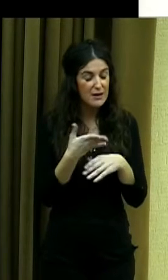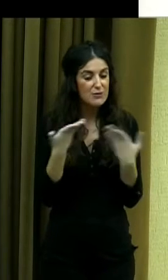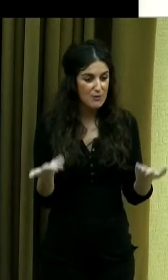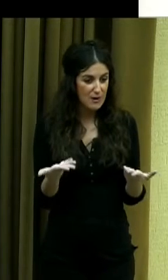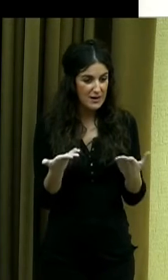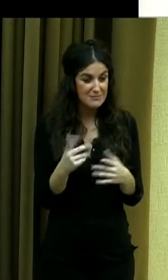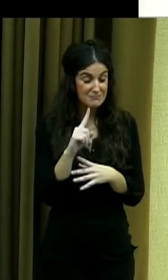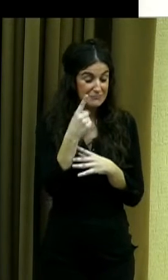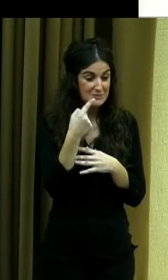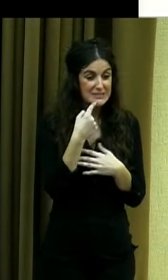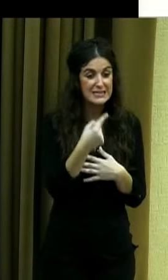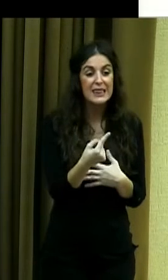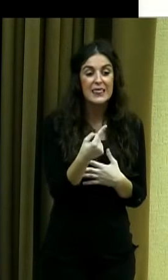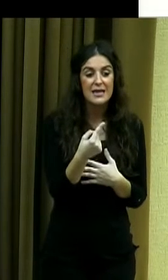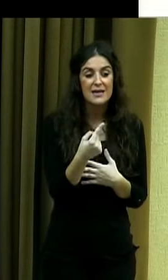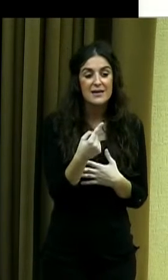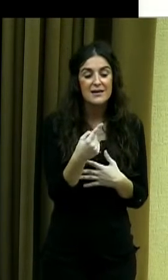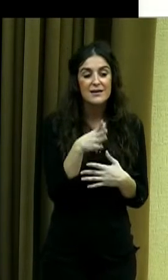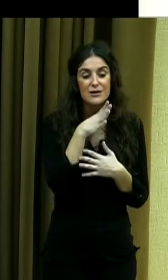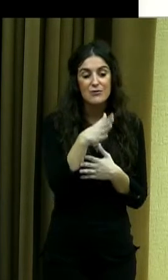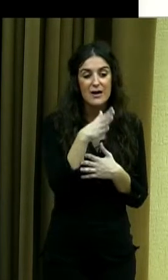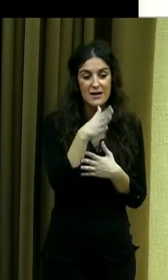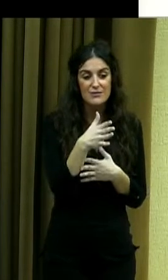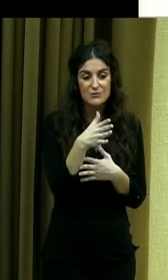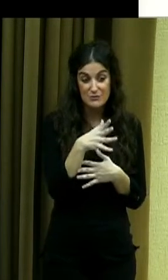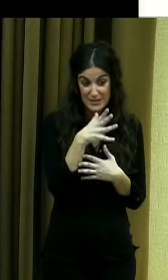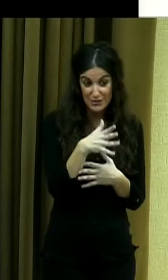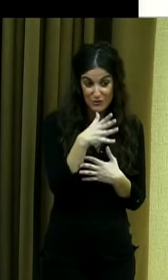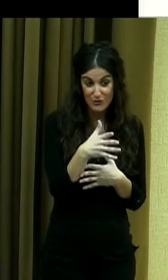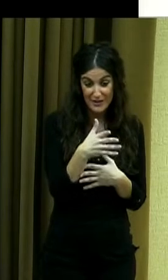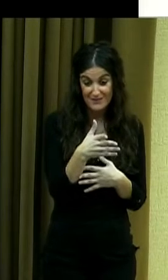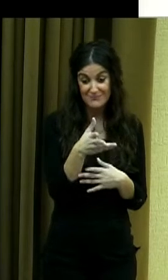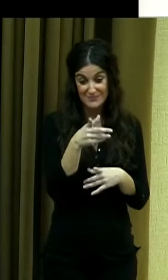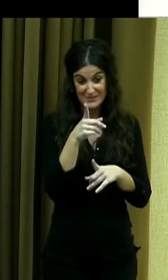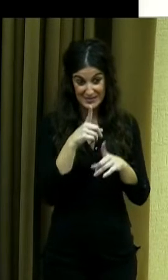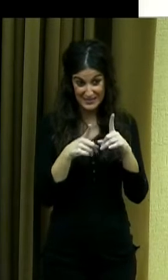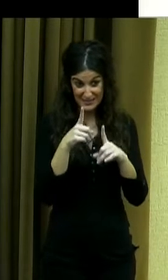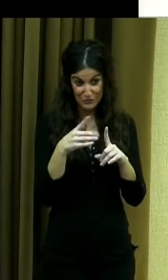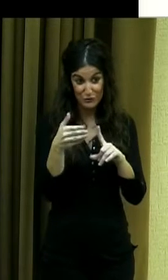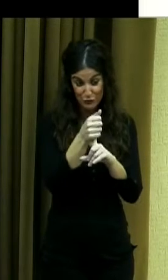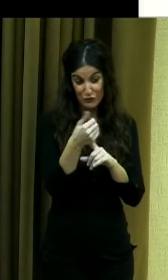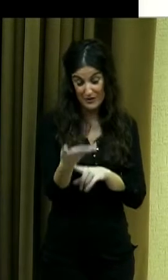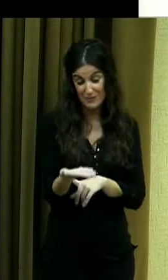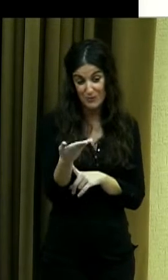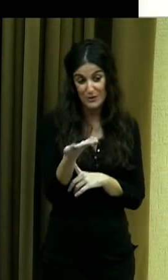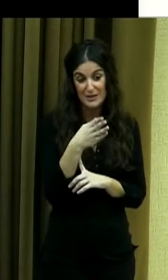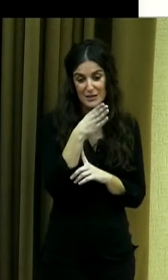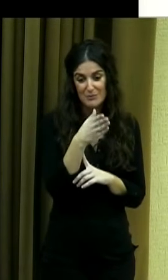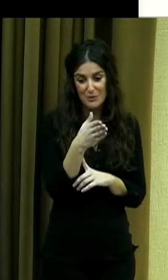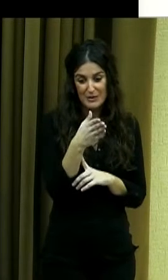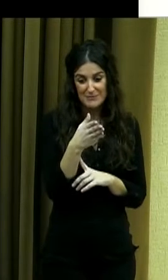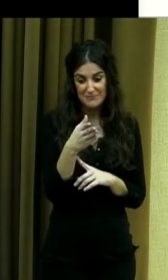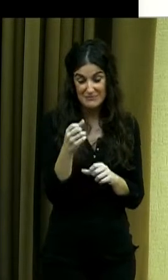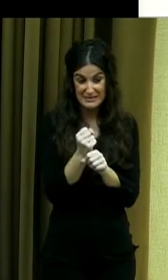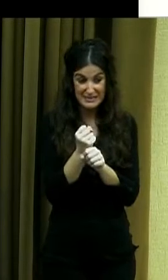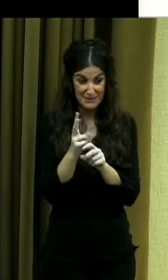que el llegar a una causa, a una etiología del trastorno va a ser importante. En primer lugar, por hacer un abordaje